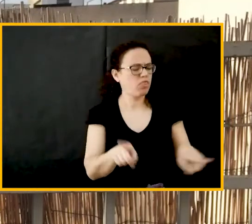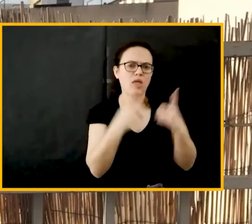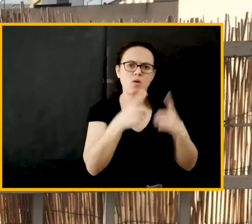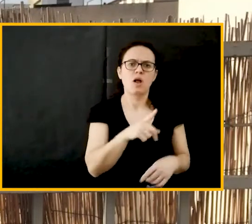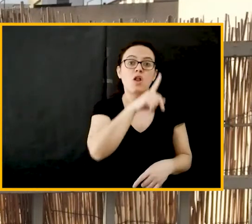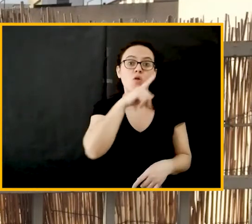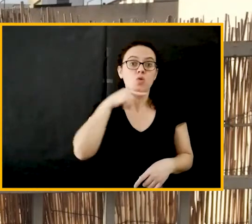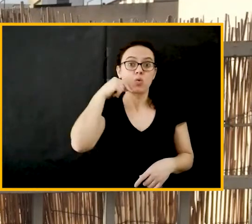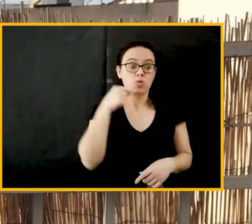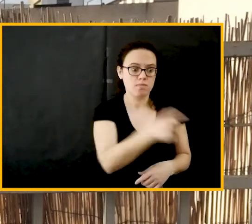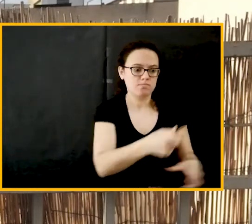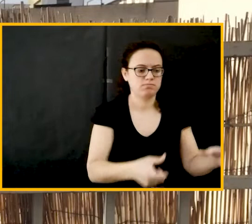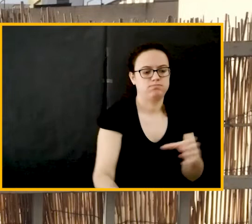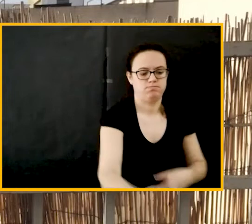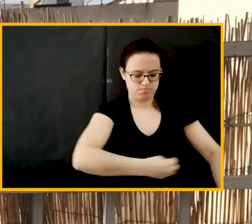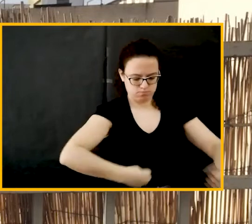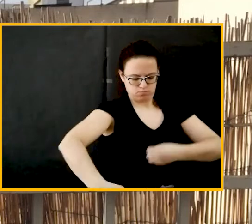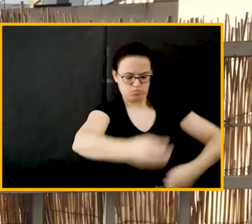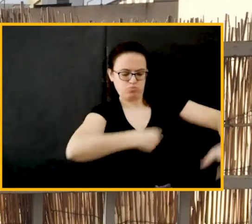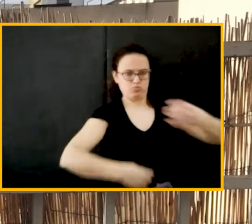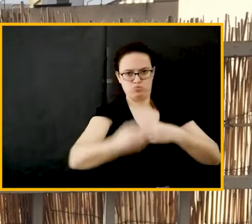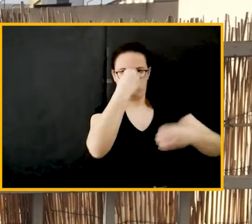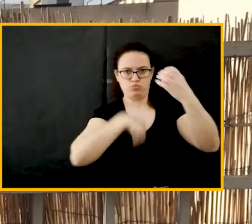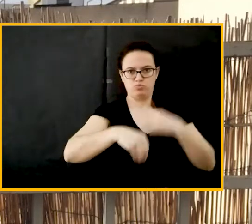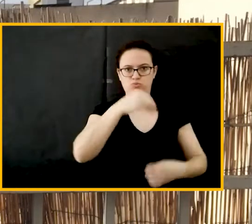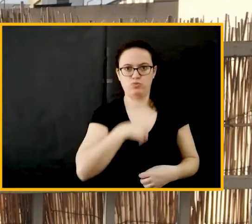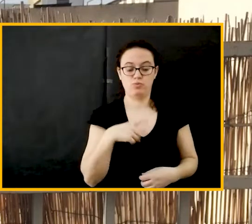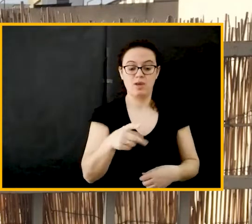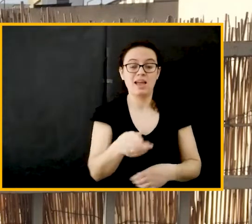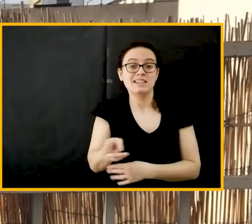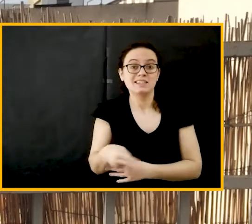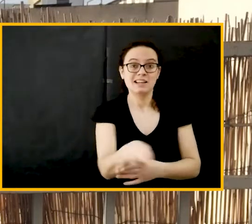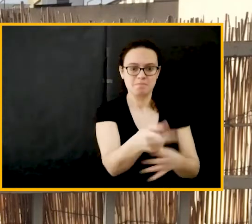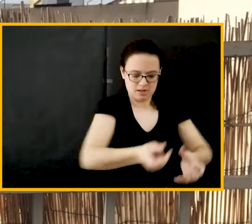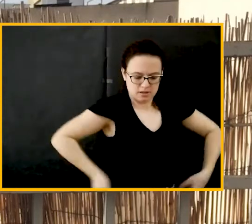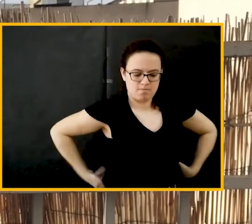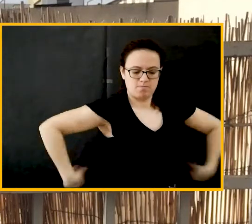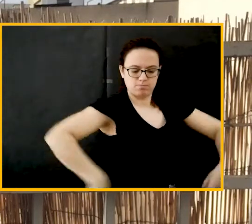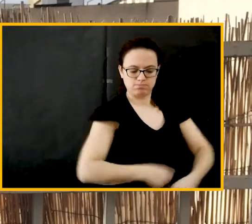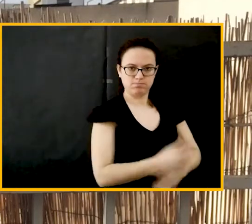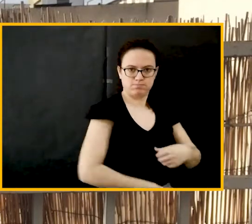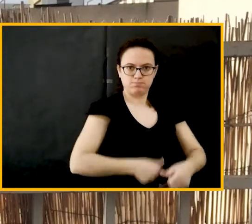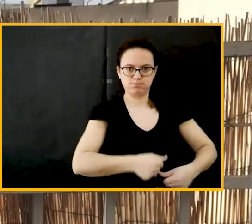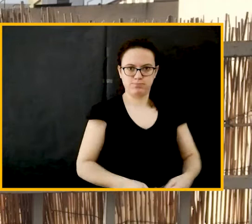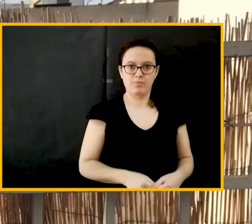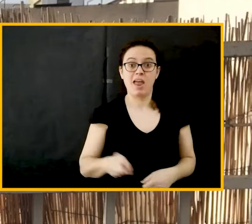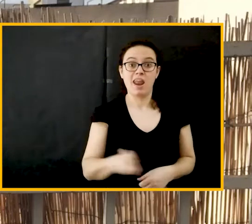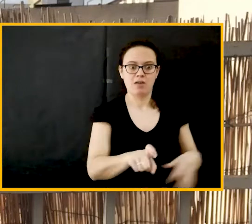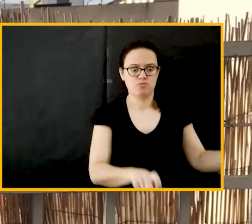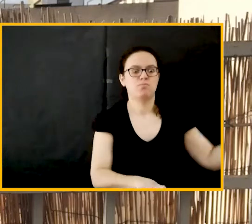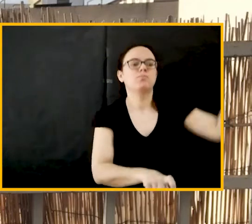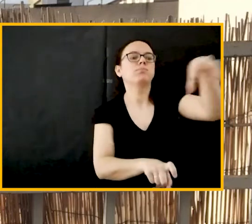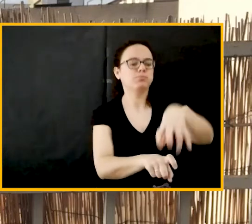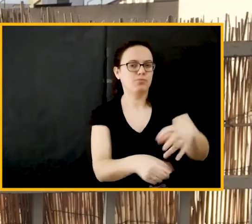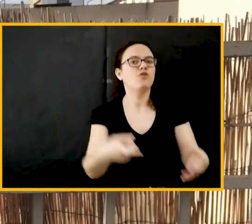ató un cinturón bien apretado y se subió encima del ratón, otra vez para su casa. y Chandra la luna, que lo estaba mirando